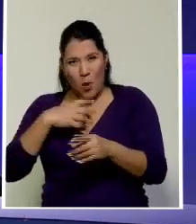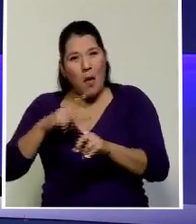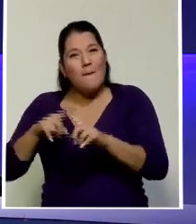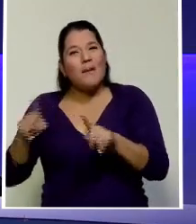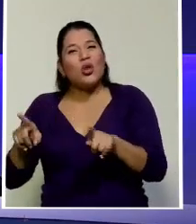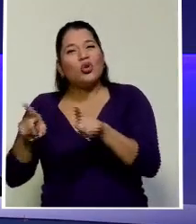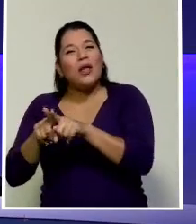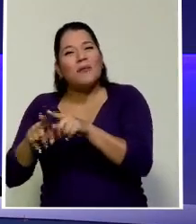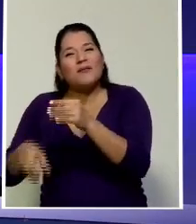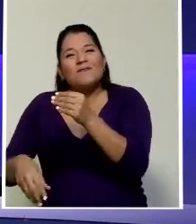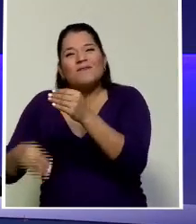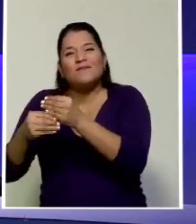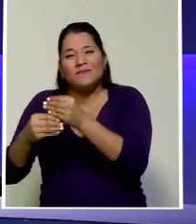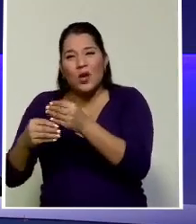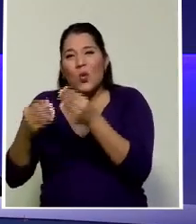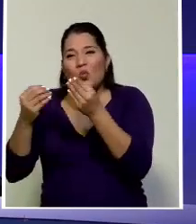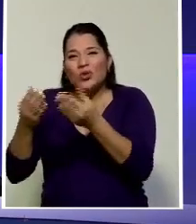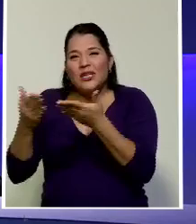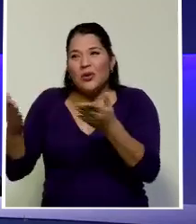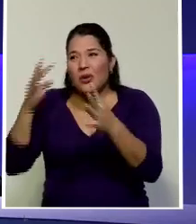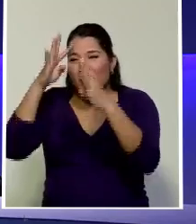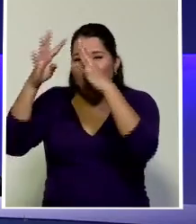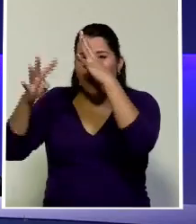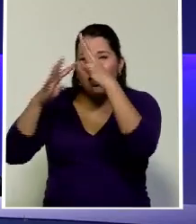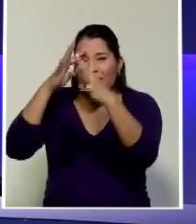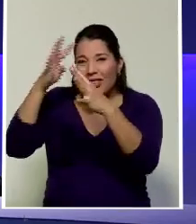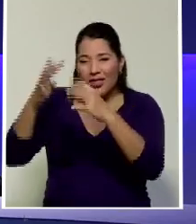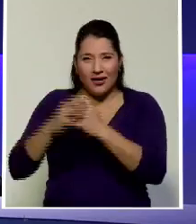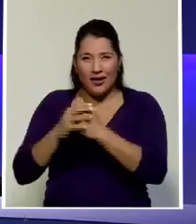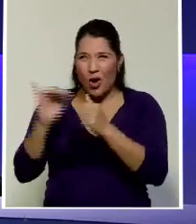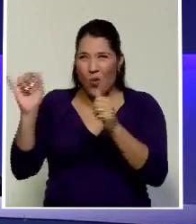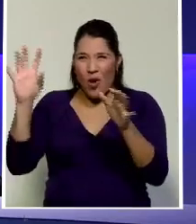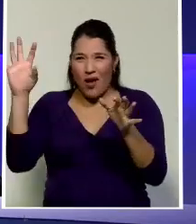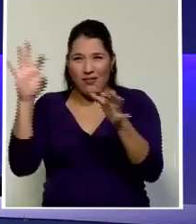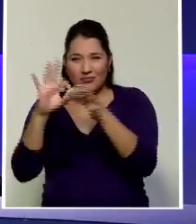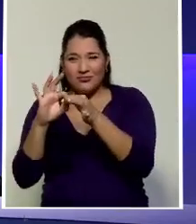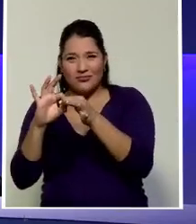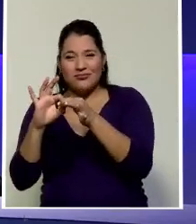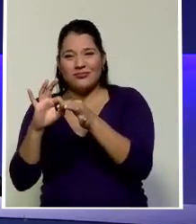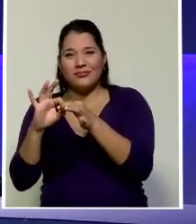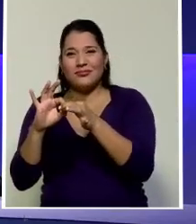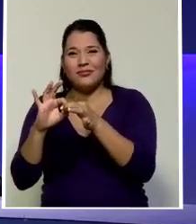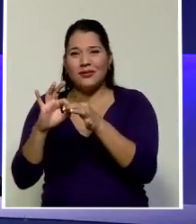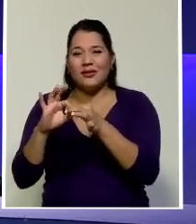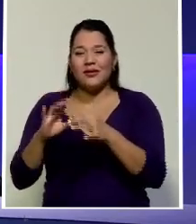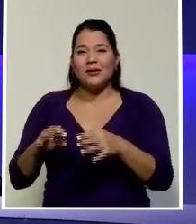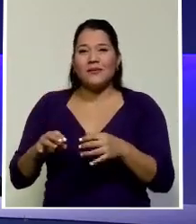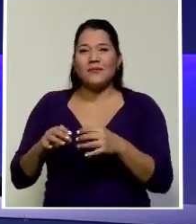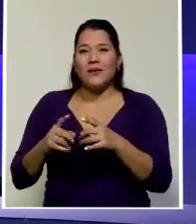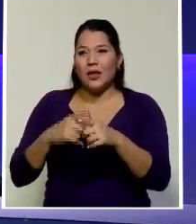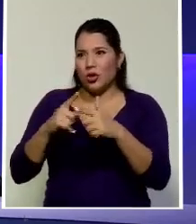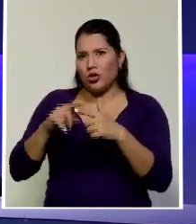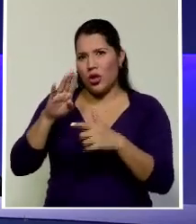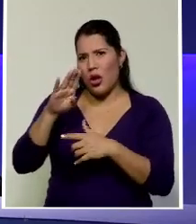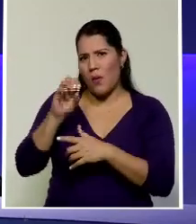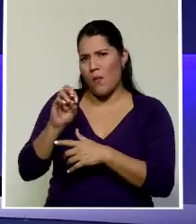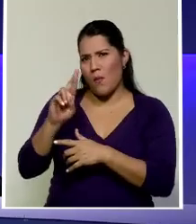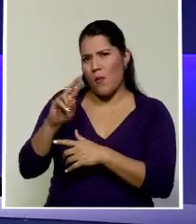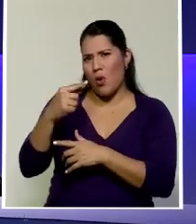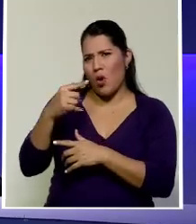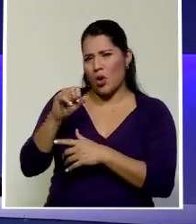mundo inventado. O sea, es una mezcla, es un territorio que está ahí entre entre esos polos que vos decís, que son clarísimos, ¿no? El de Borges es un polo